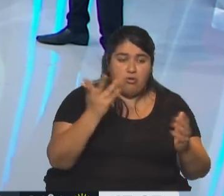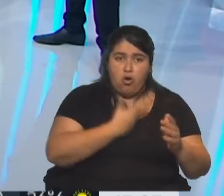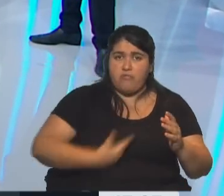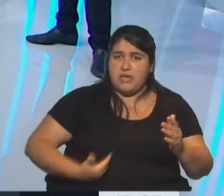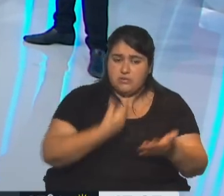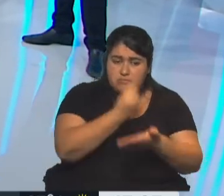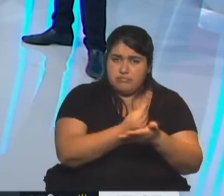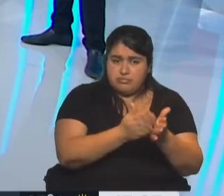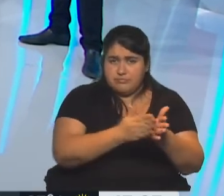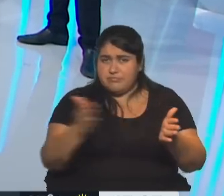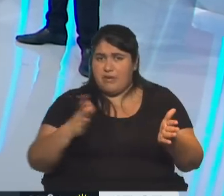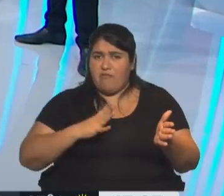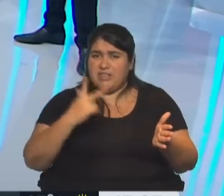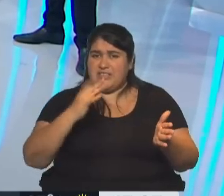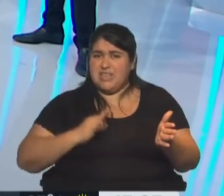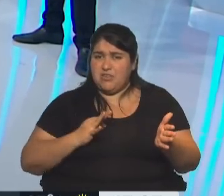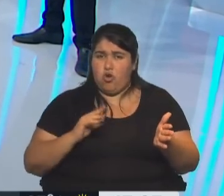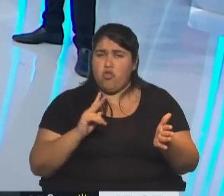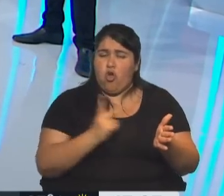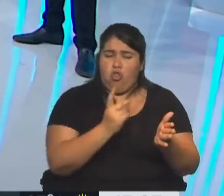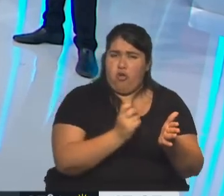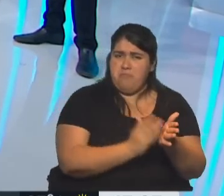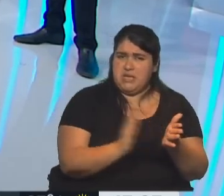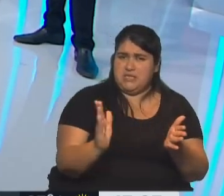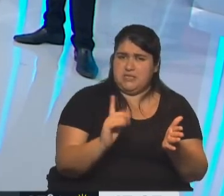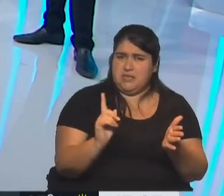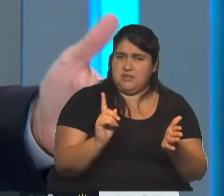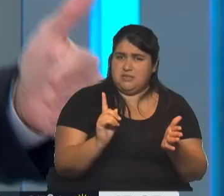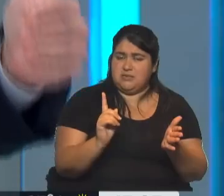meses, le quedan 3 años. Y eso me parece que, pensando